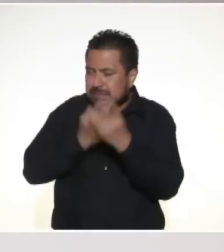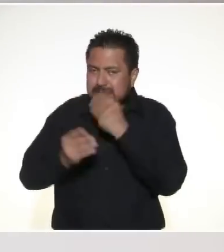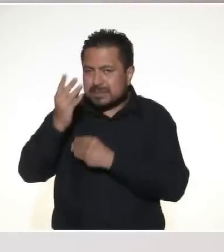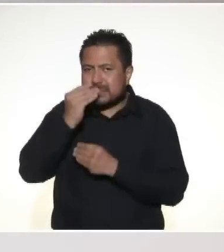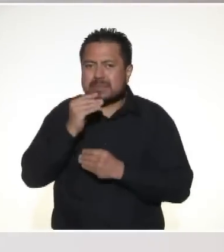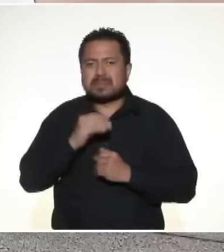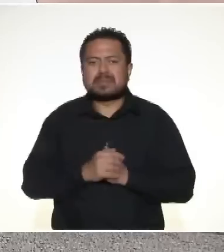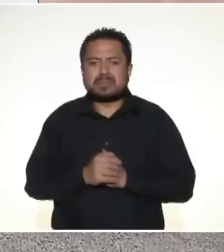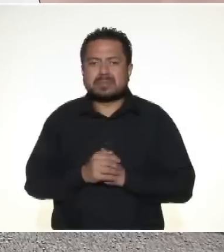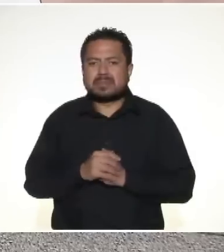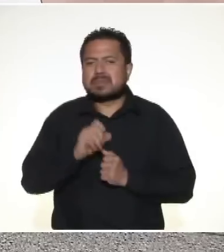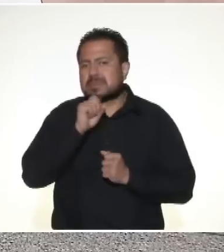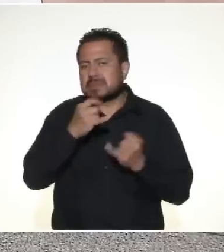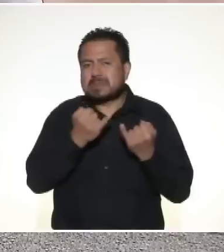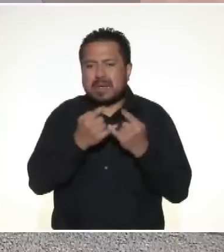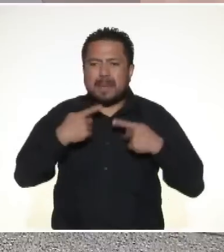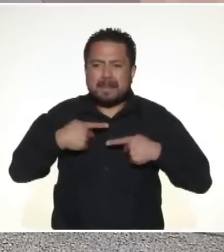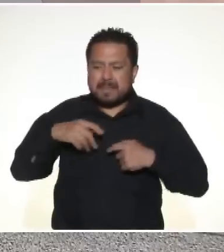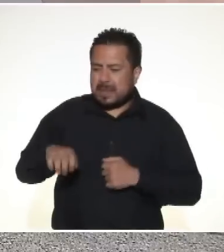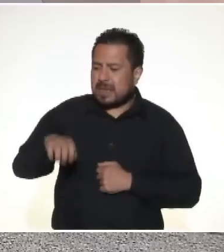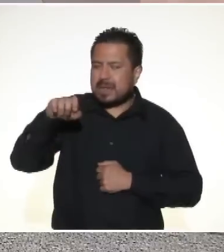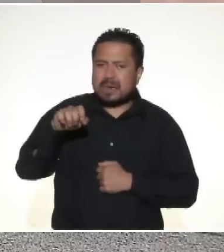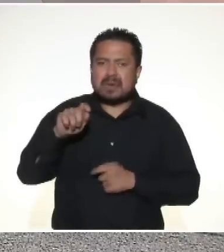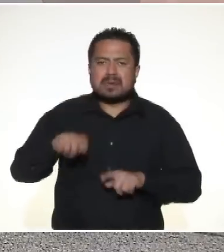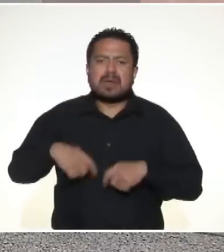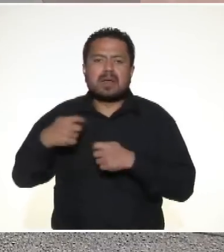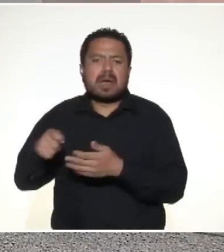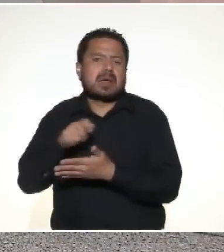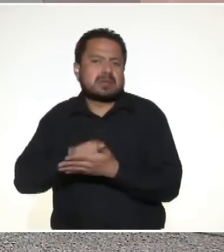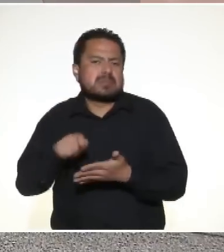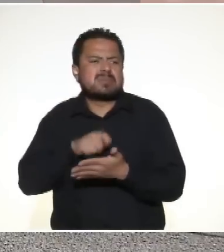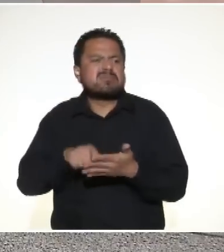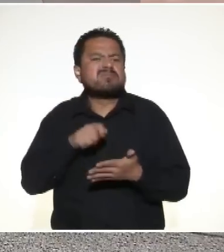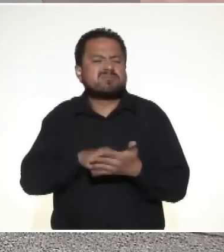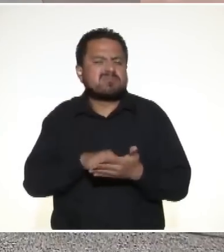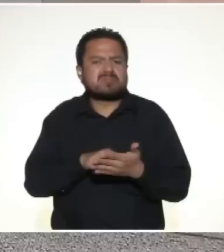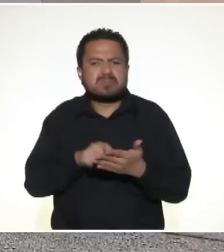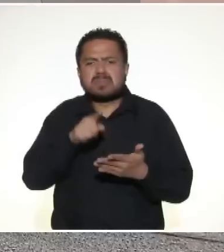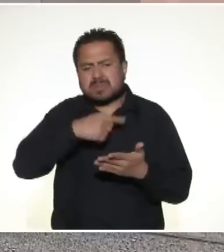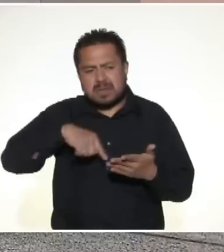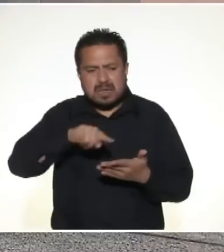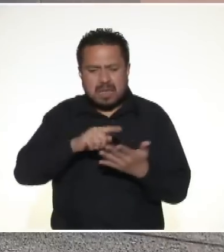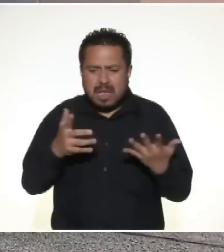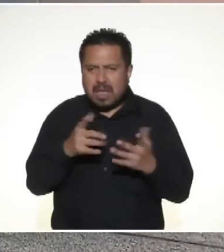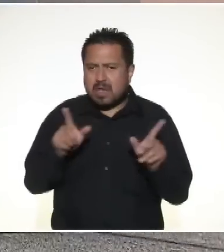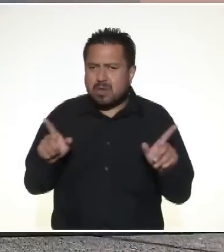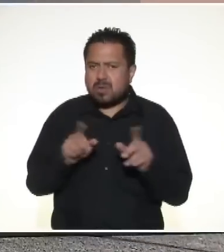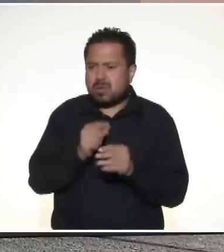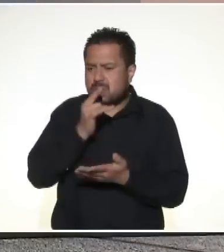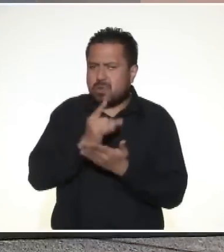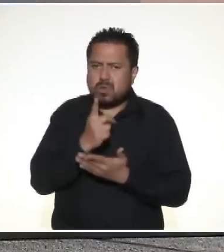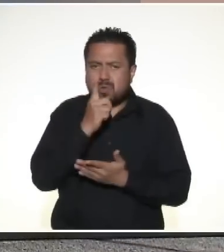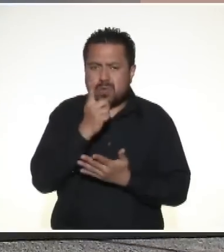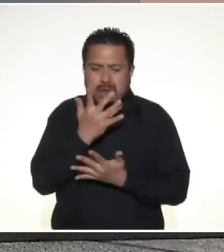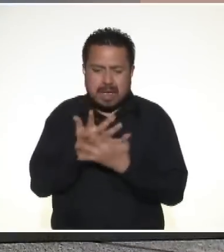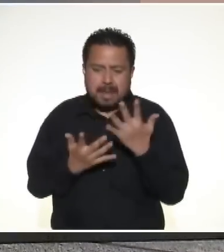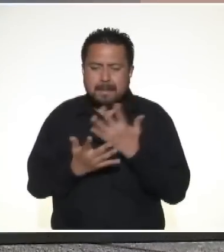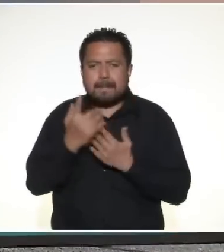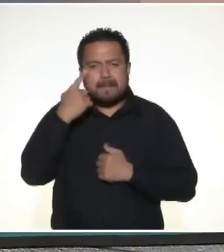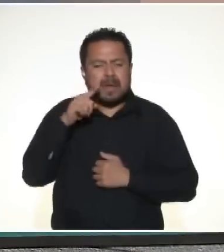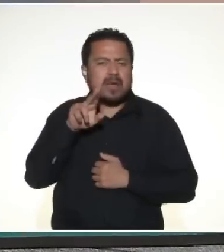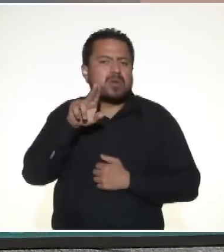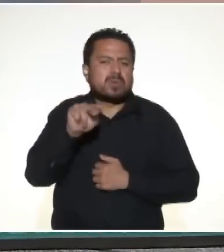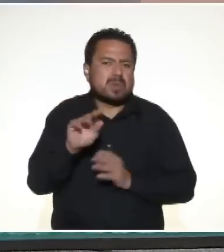geriátricos. Cuando le damos RCP a un pediátrico, lo que se hace es realizarla con una sola mano, por cuestiones de complexión, para